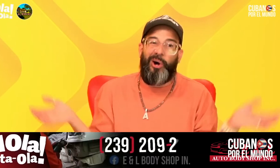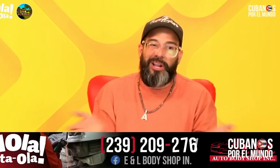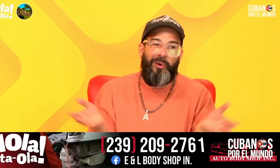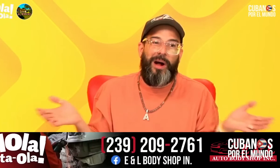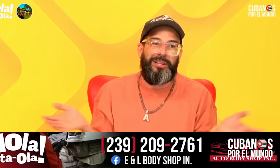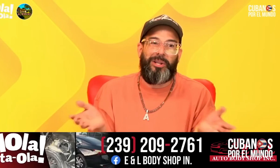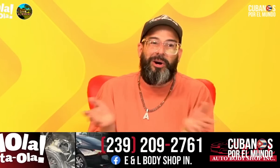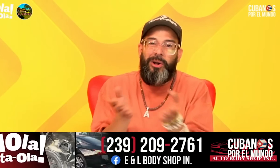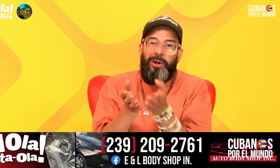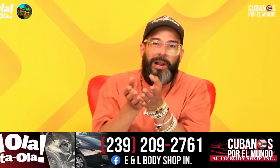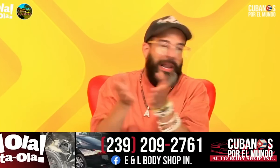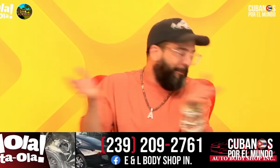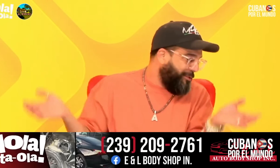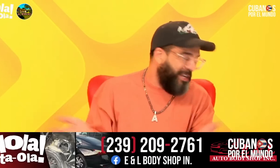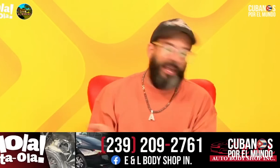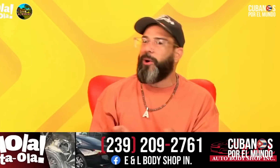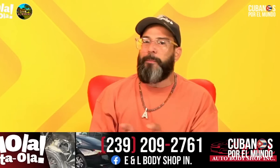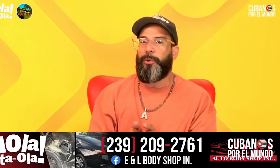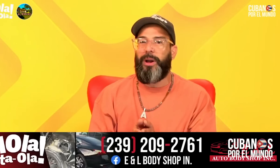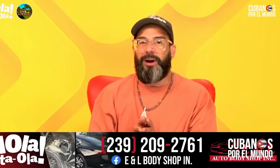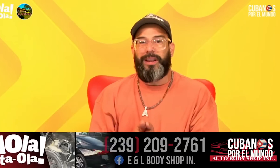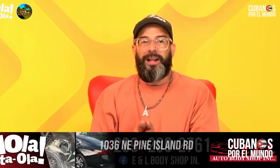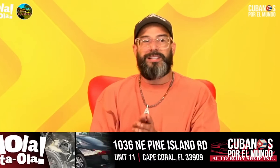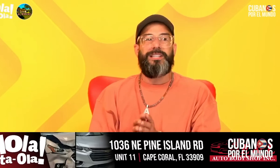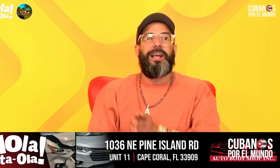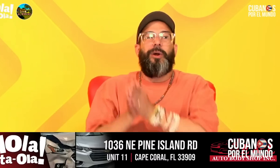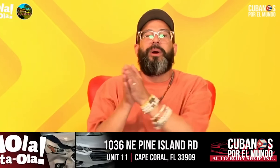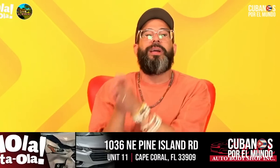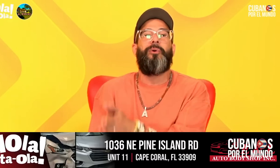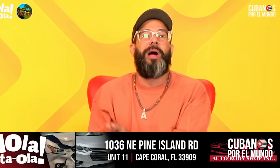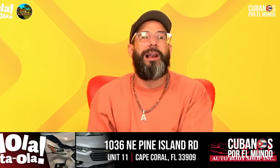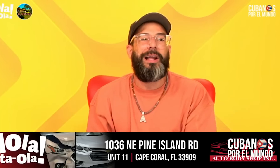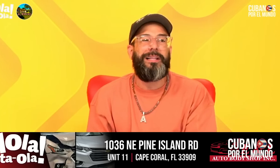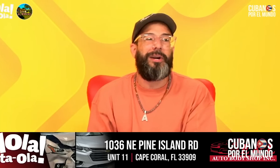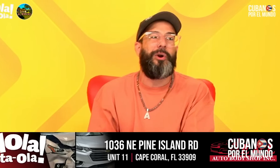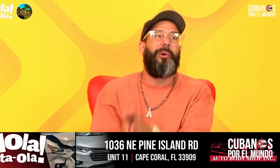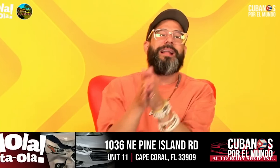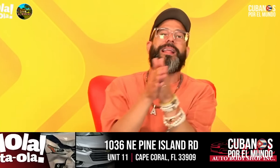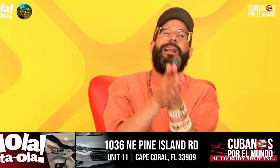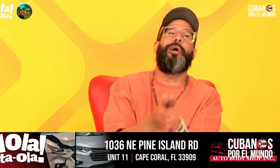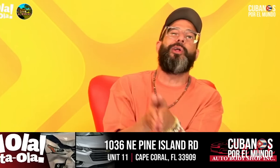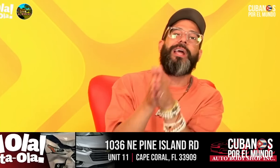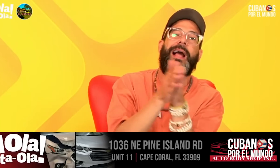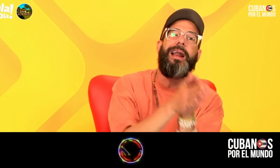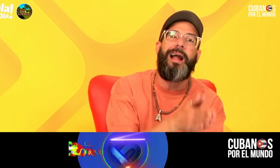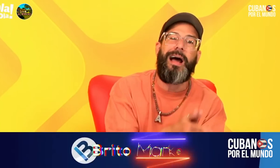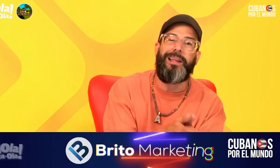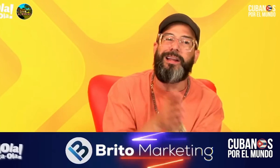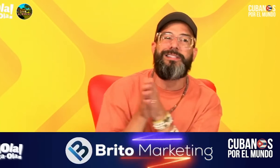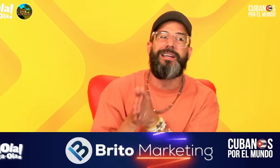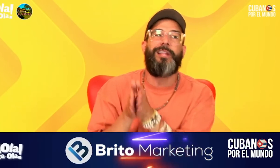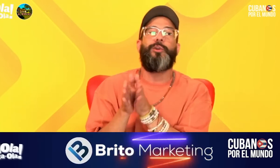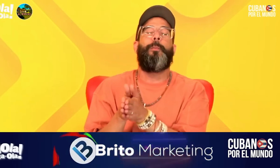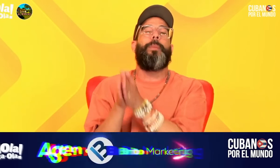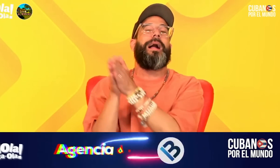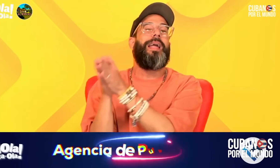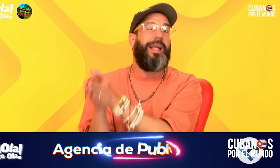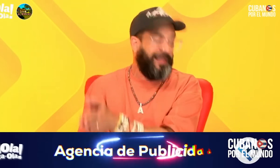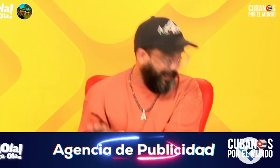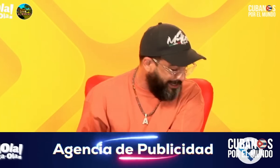reventó en cuanto la pusieron a prueba. Quiere decir que los vehículos eléctricos no van a tenerlo donde cargar. Quiere decir que